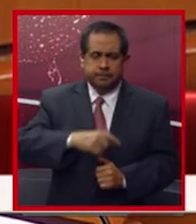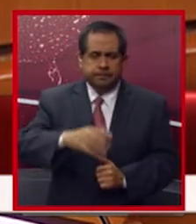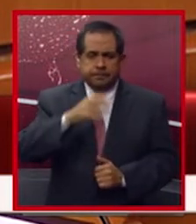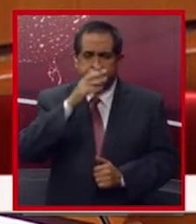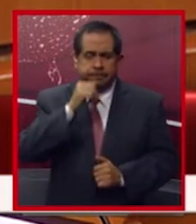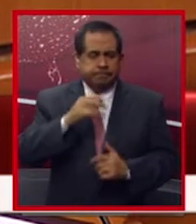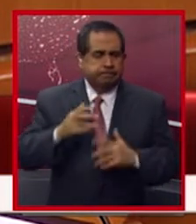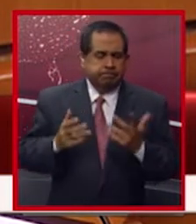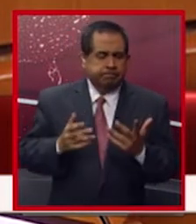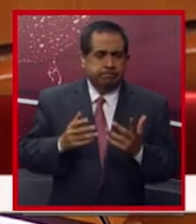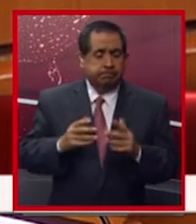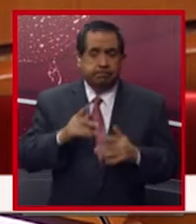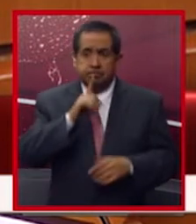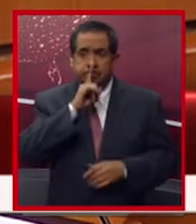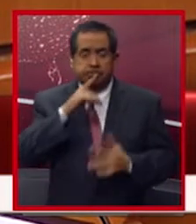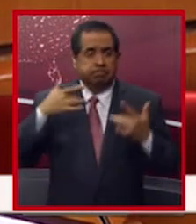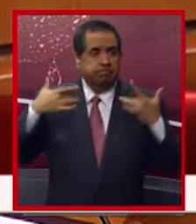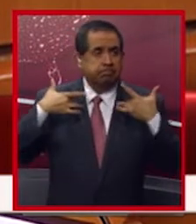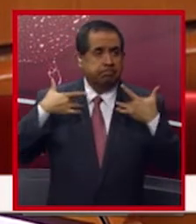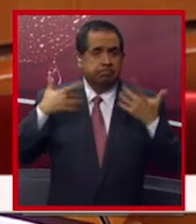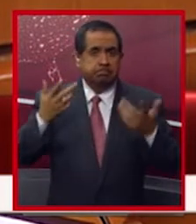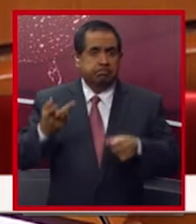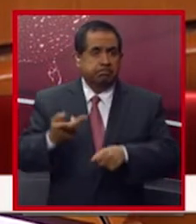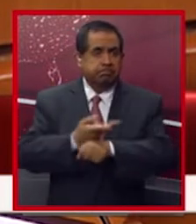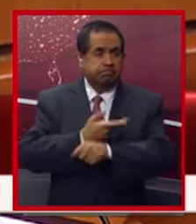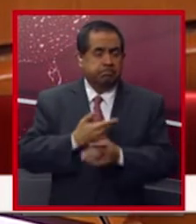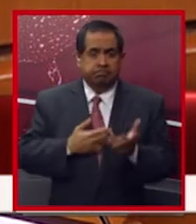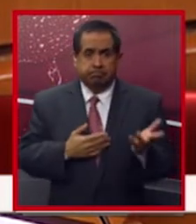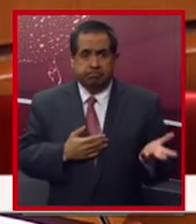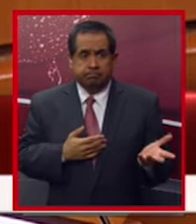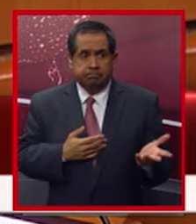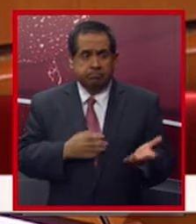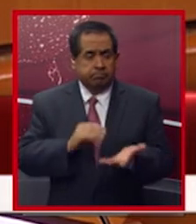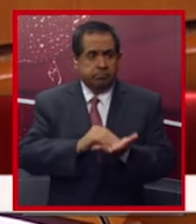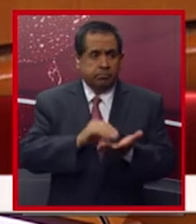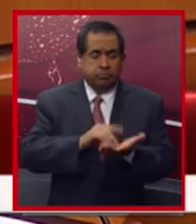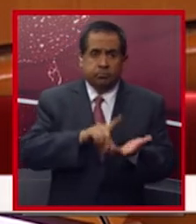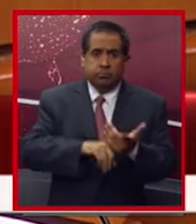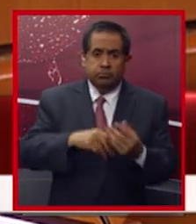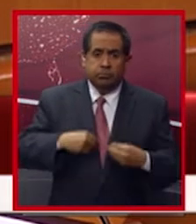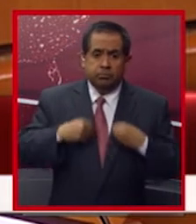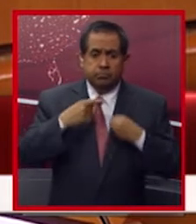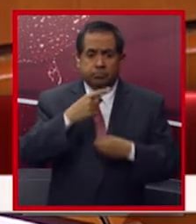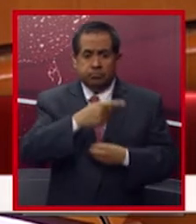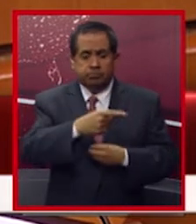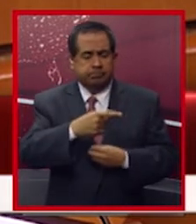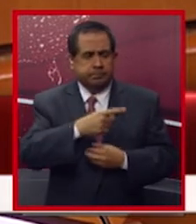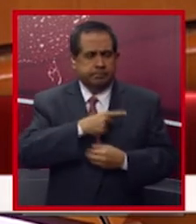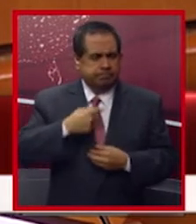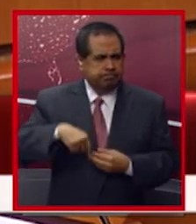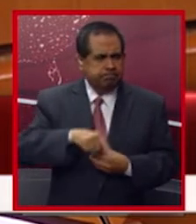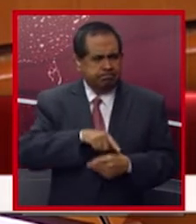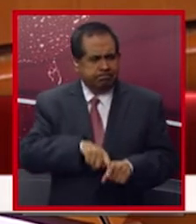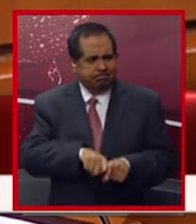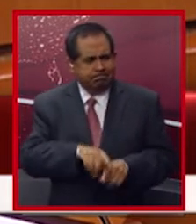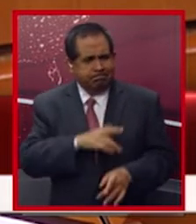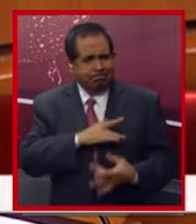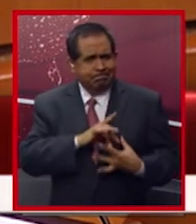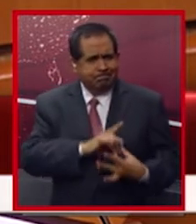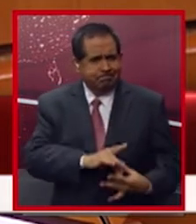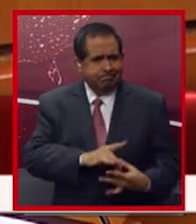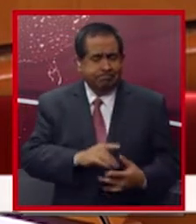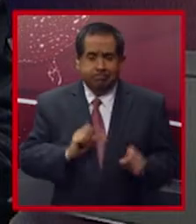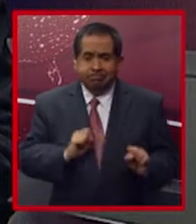permanecer indolentes ante la situación que se vive en un país al que consideramos nuestro